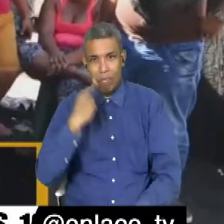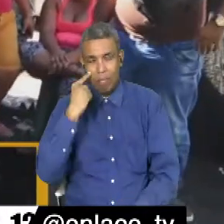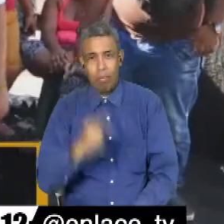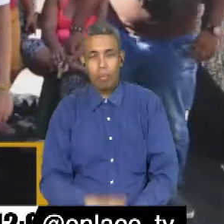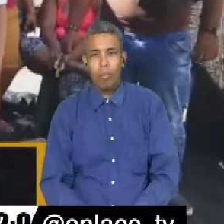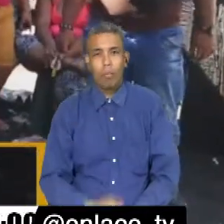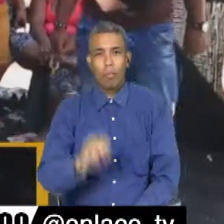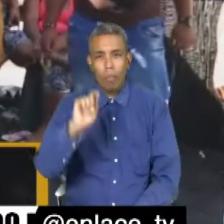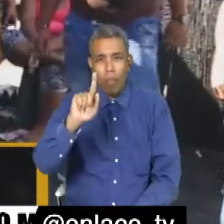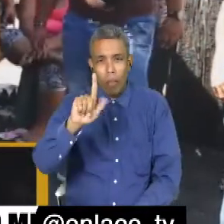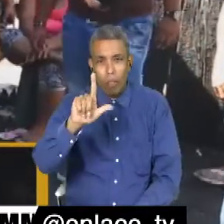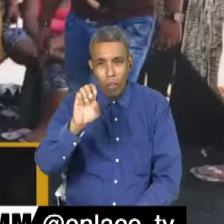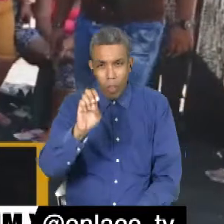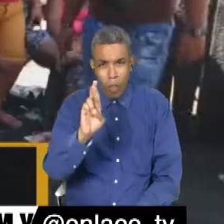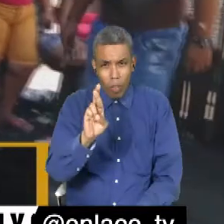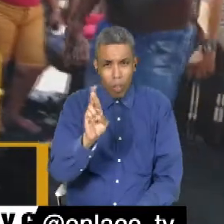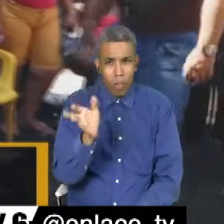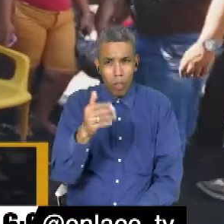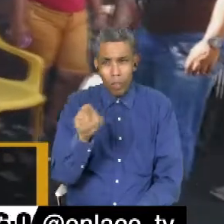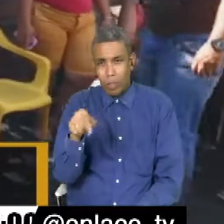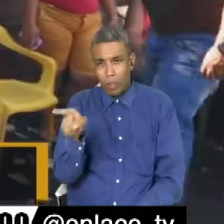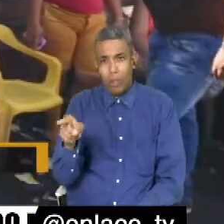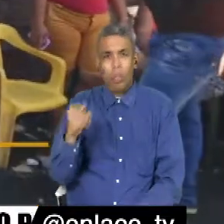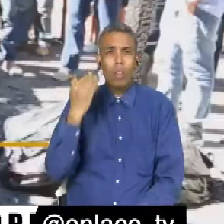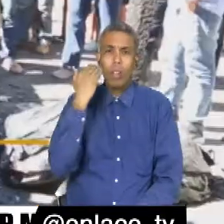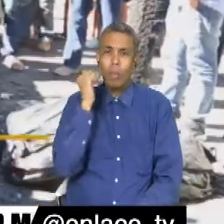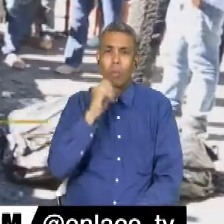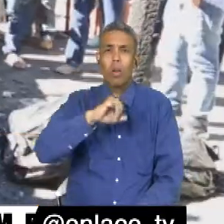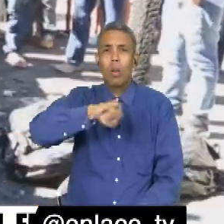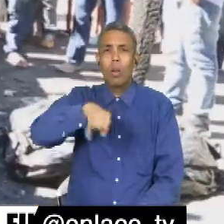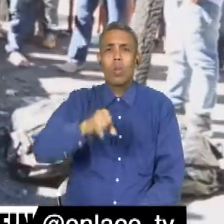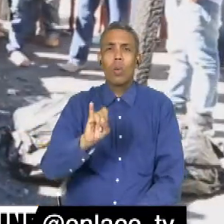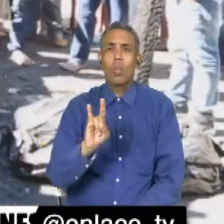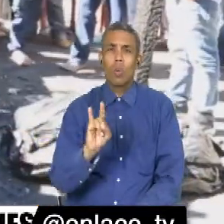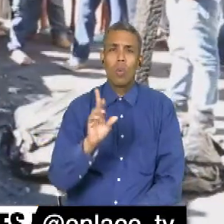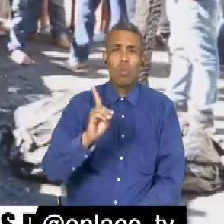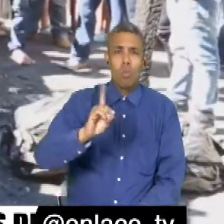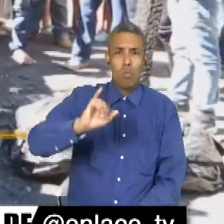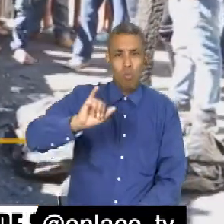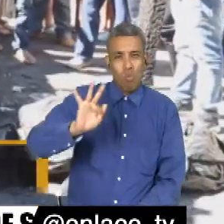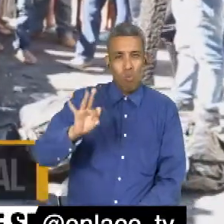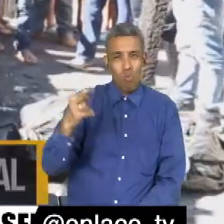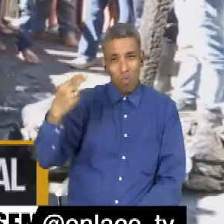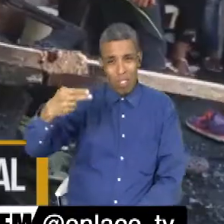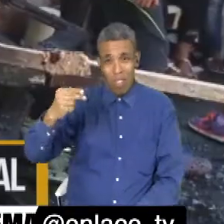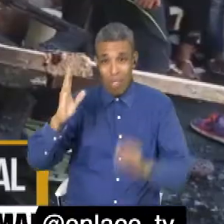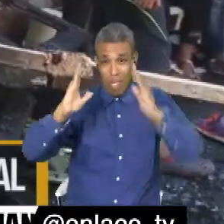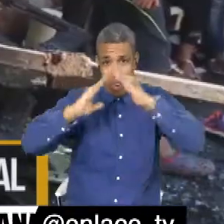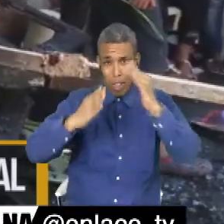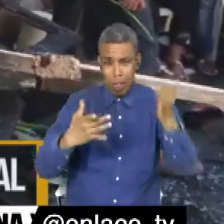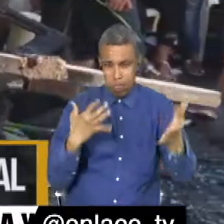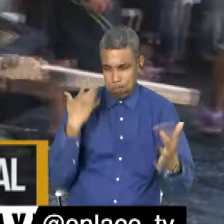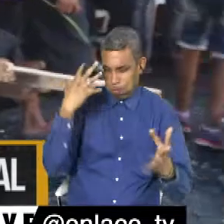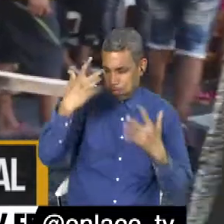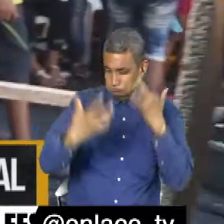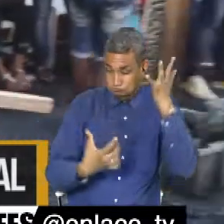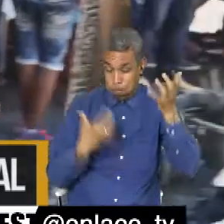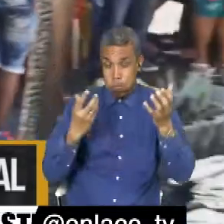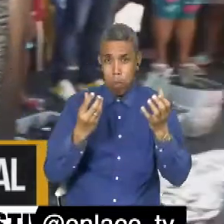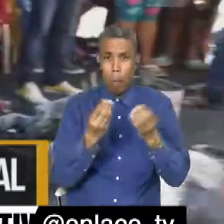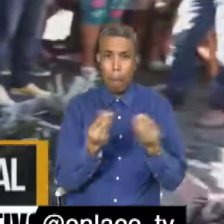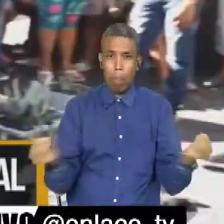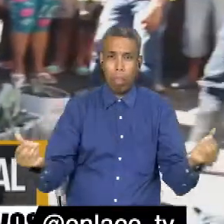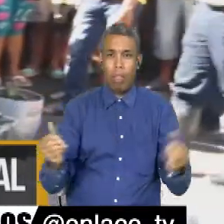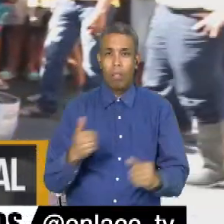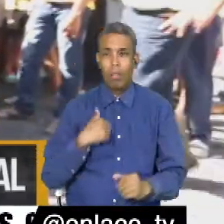San Pedro y Judith Flores, en medio de su preocupación porque lo perdieron todo en conflagración que les arrebató sus viviendas, recibieron